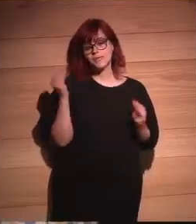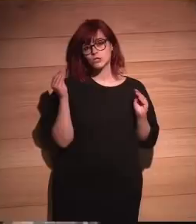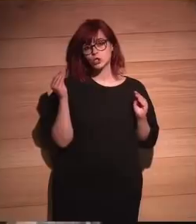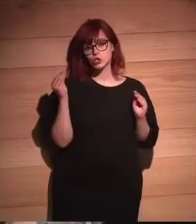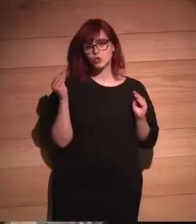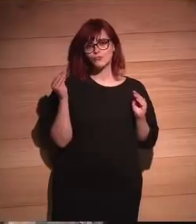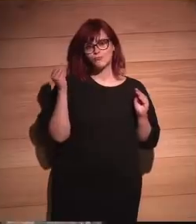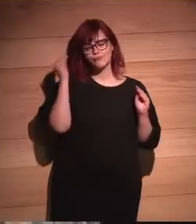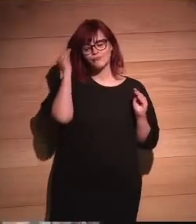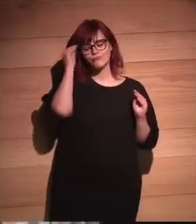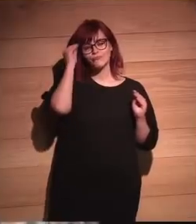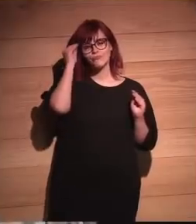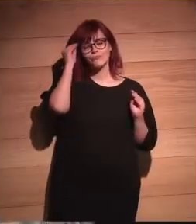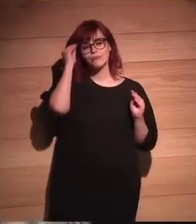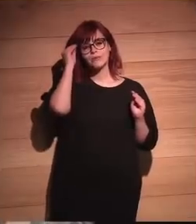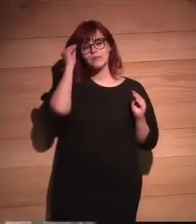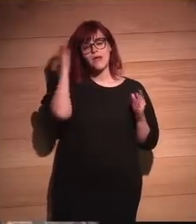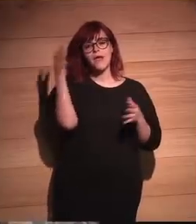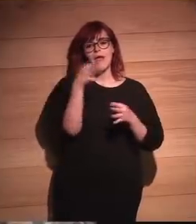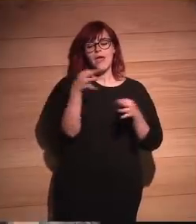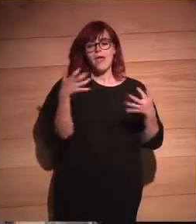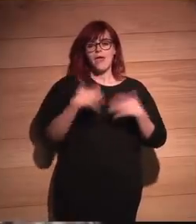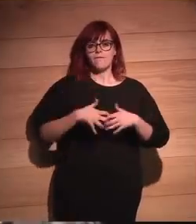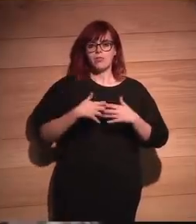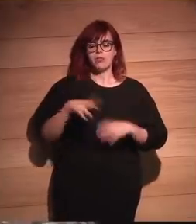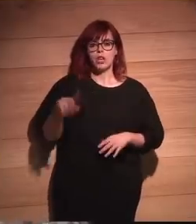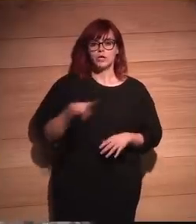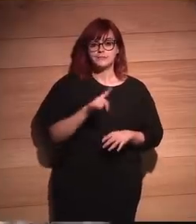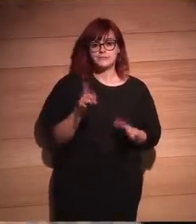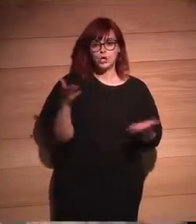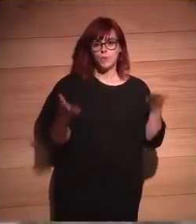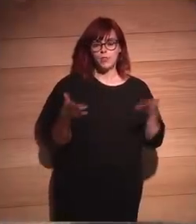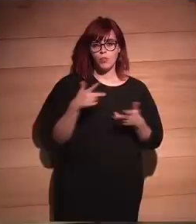creo que aún no son, más eficientes que los sistemas democráticos.